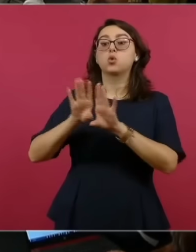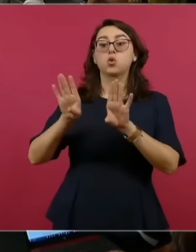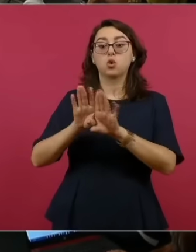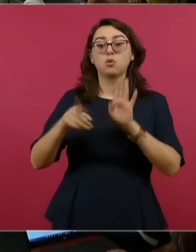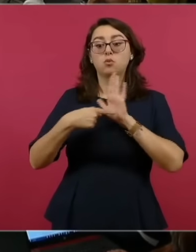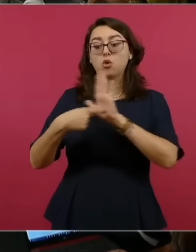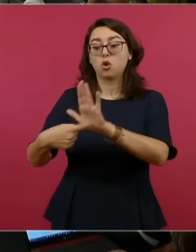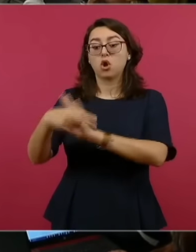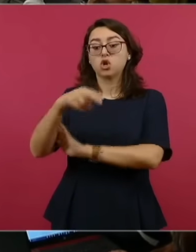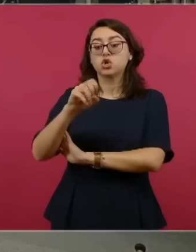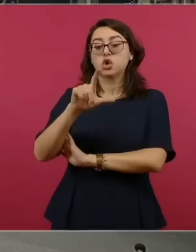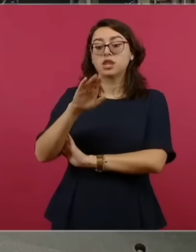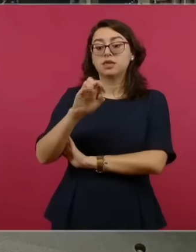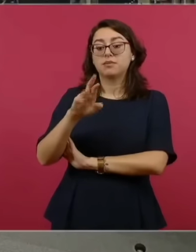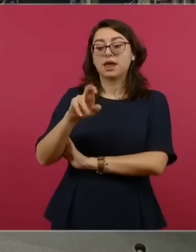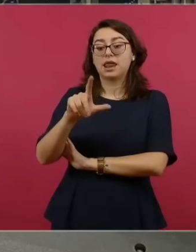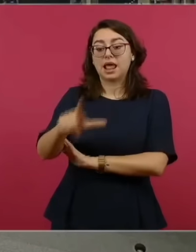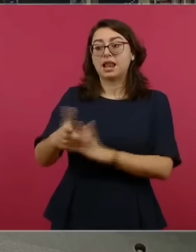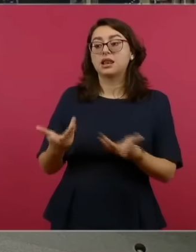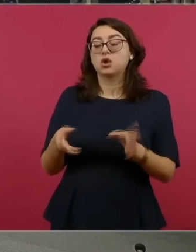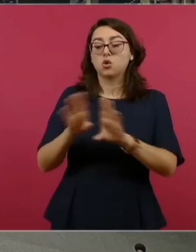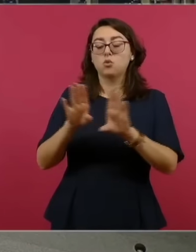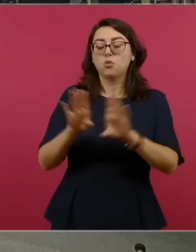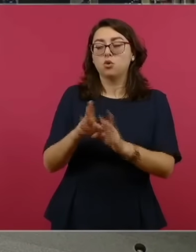neoliberal o neoporfirista